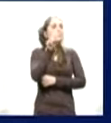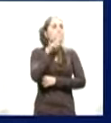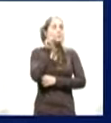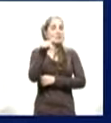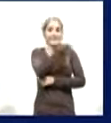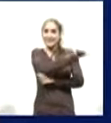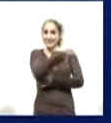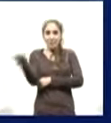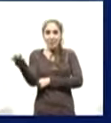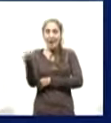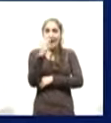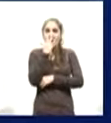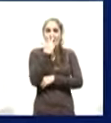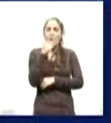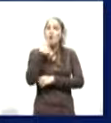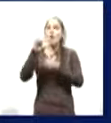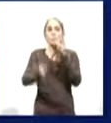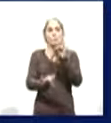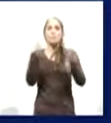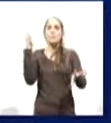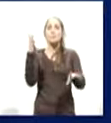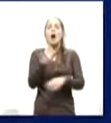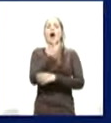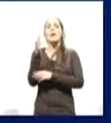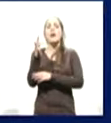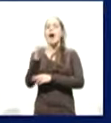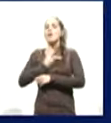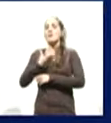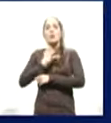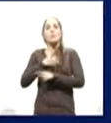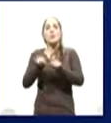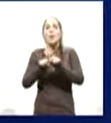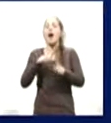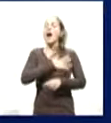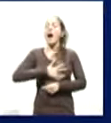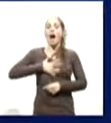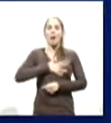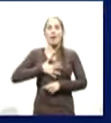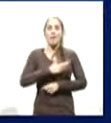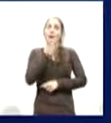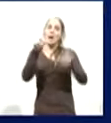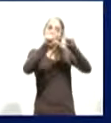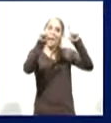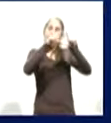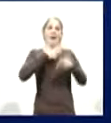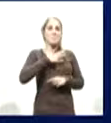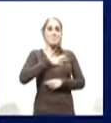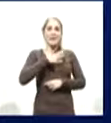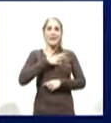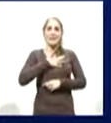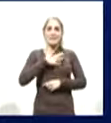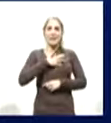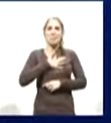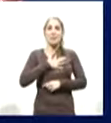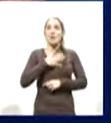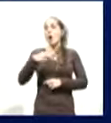semana. Y qué suerte la que he tenido, y además qué amable el ayuntamiento y por supuesto mi empresa, que me han sacado de la cabina en esta